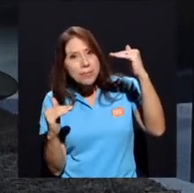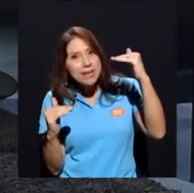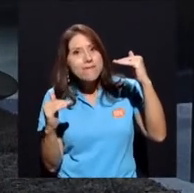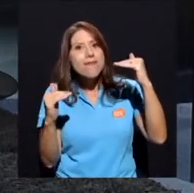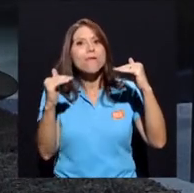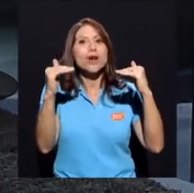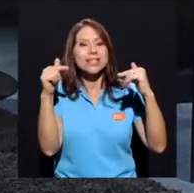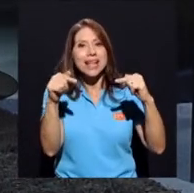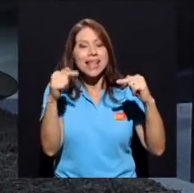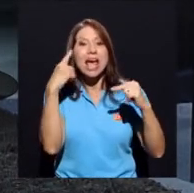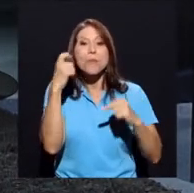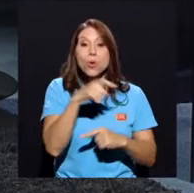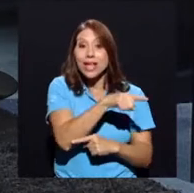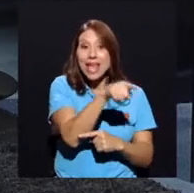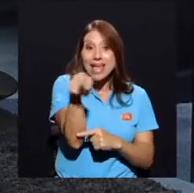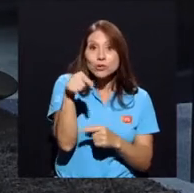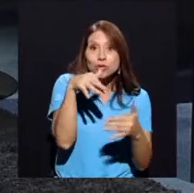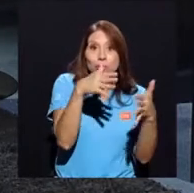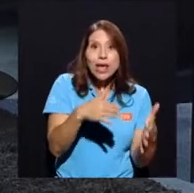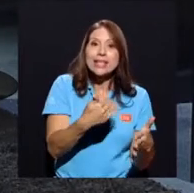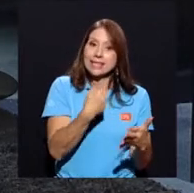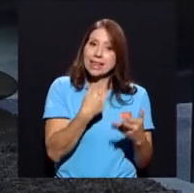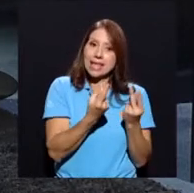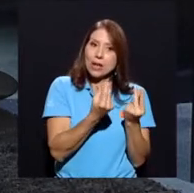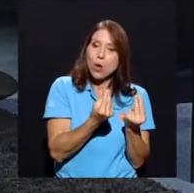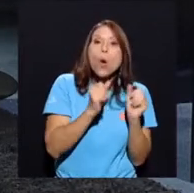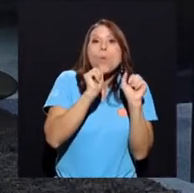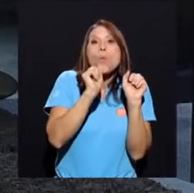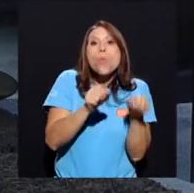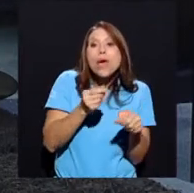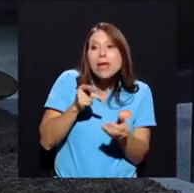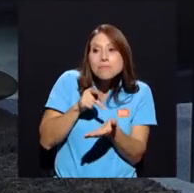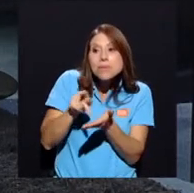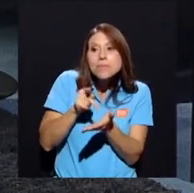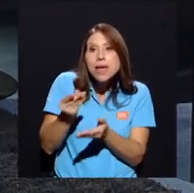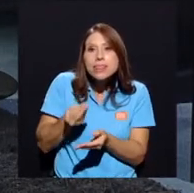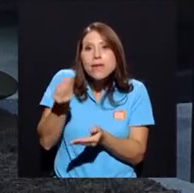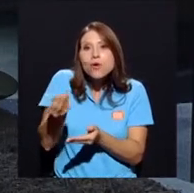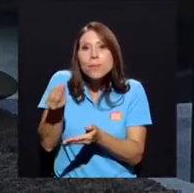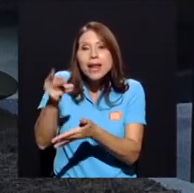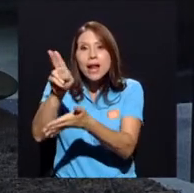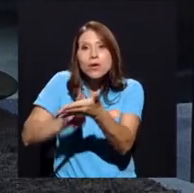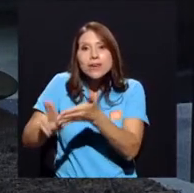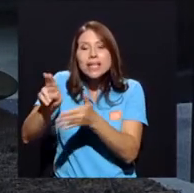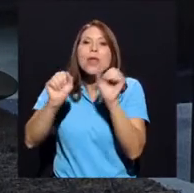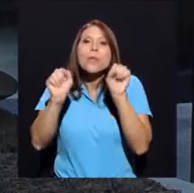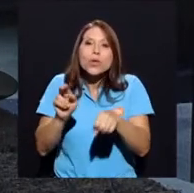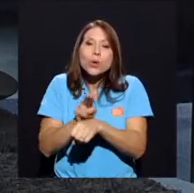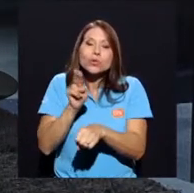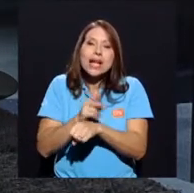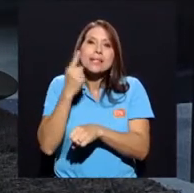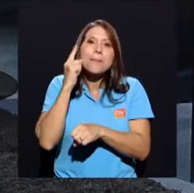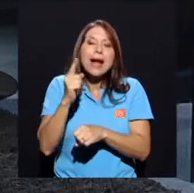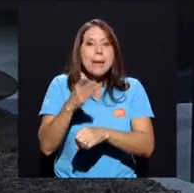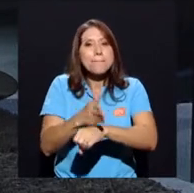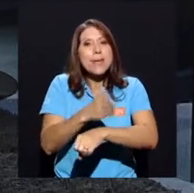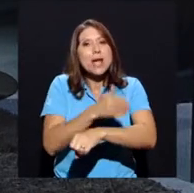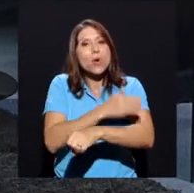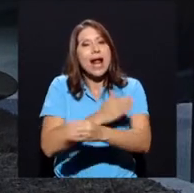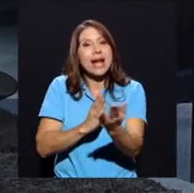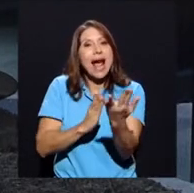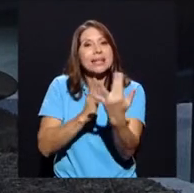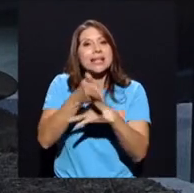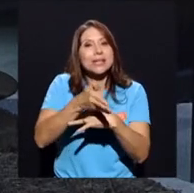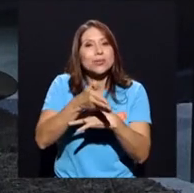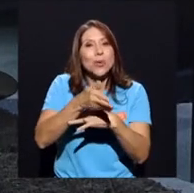que tienen recursos valga la redundancia pueden devolver la universidad podría efectivamente que analizarse para mejorar el acceso de aquellos de menores